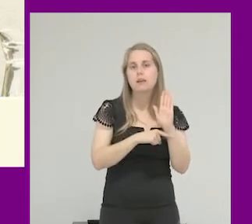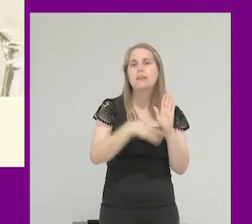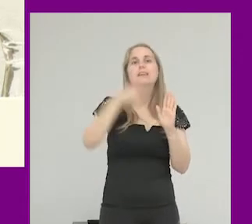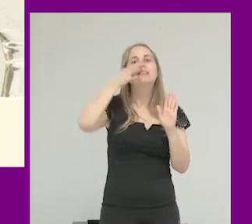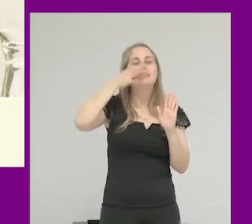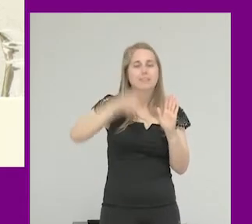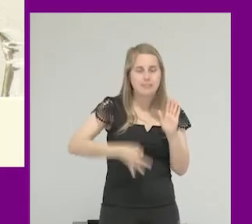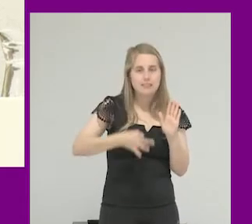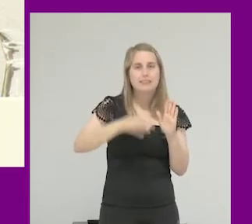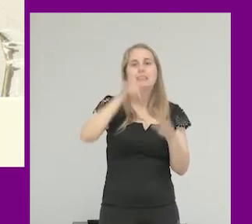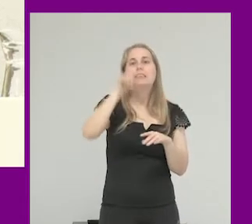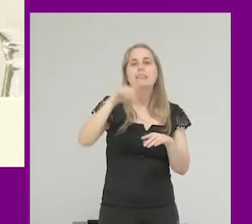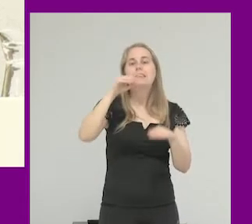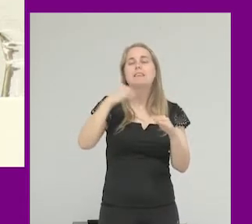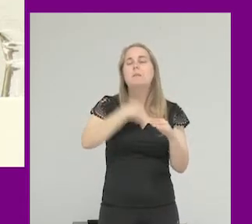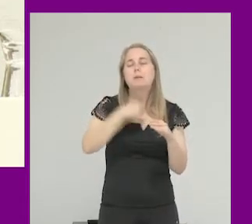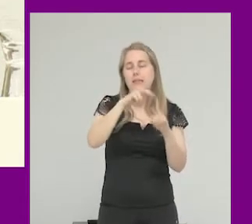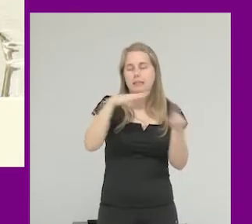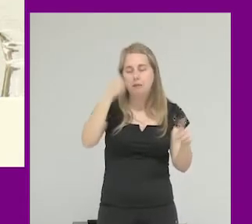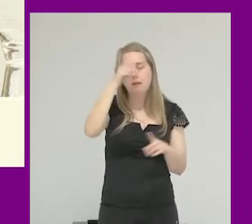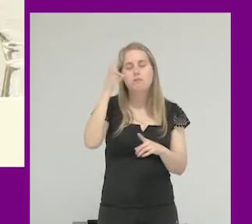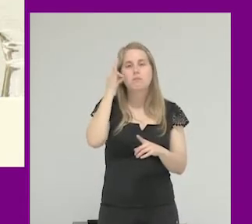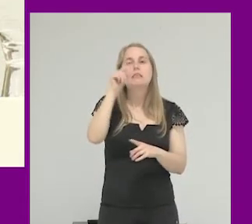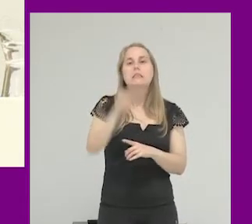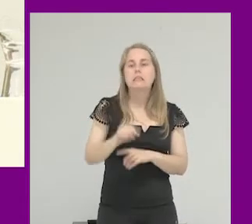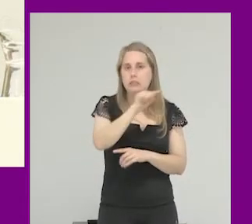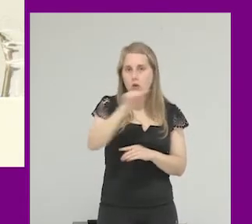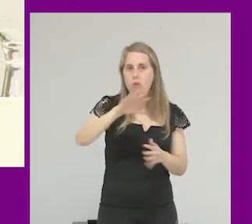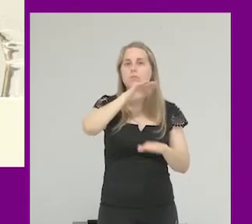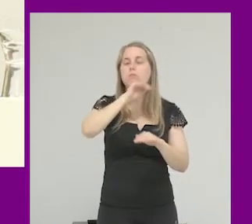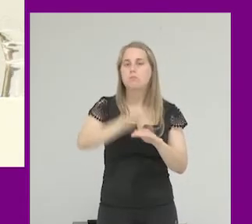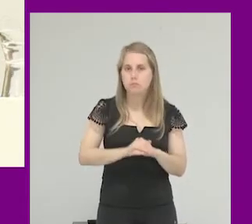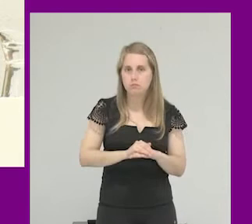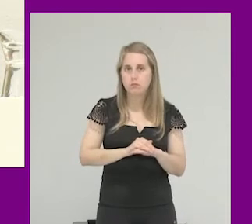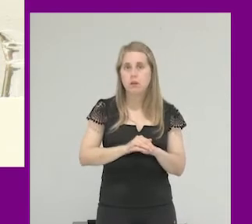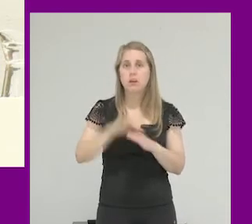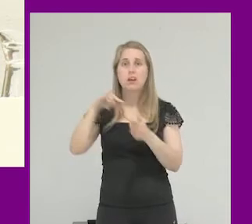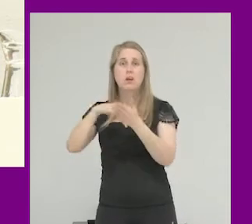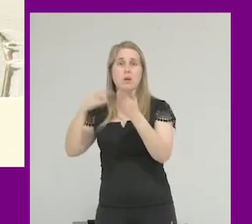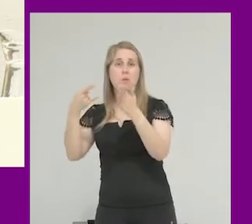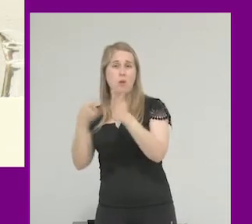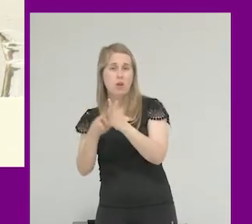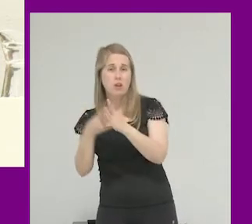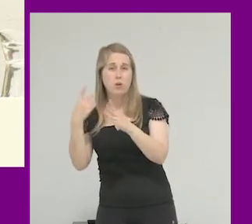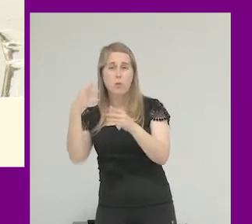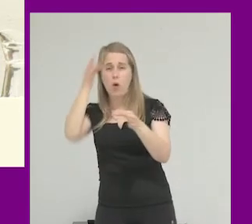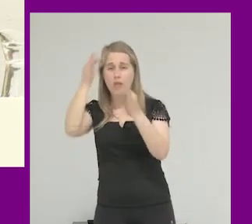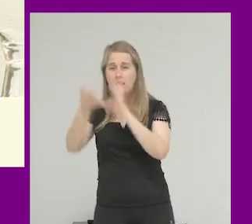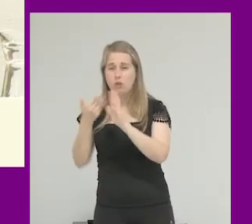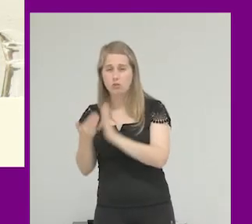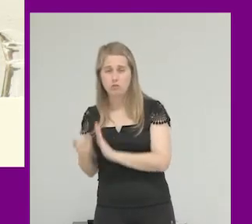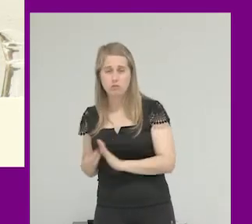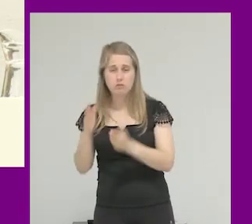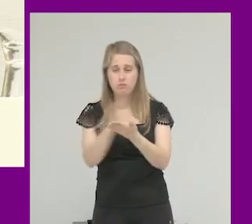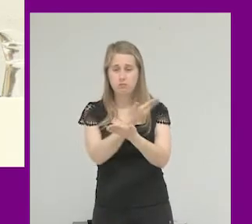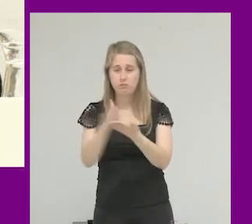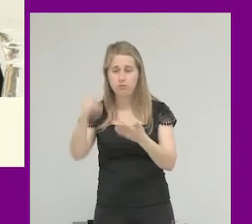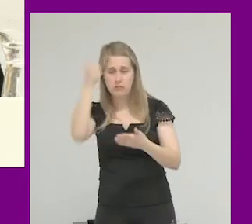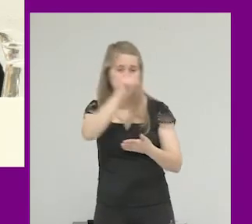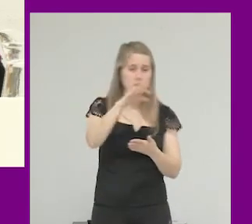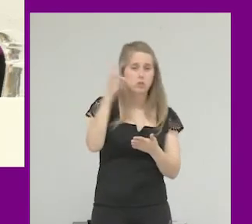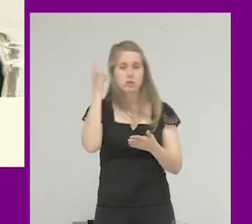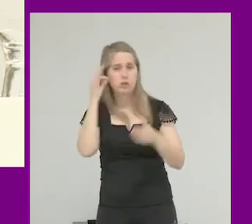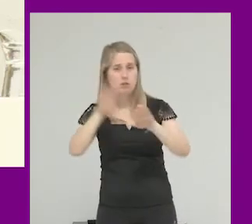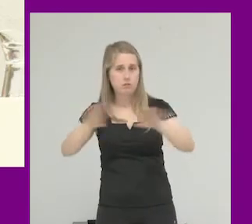realmente se ha aplicado o no la perspectiva de género y si lo único que hace un proyecto es desagregar los datos por sexos, es lo